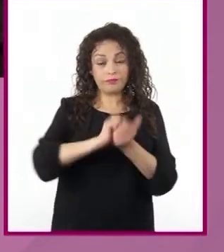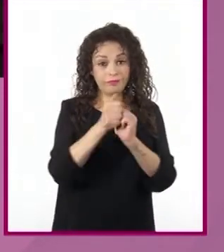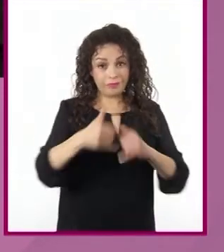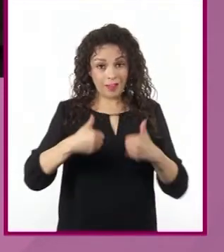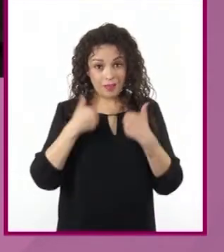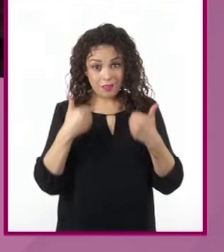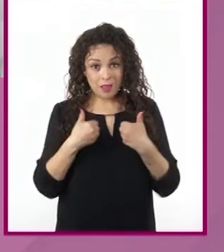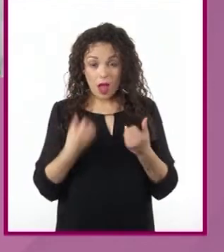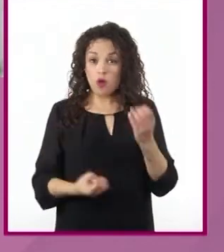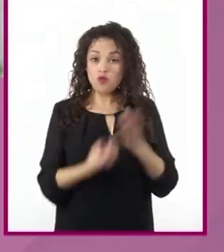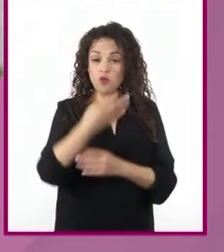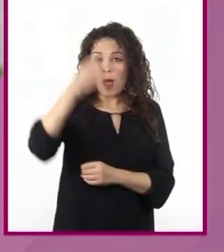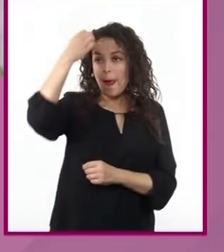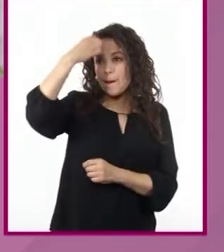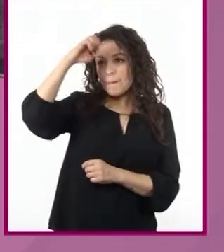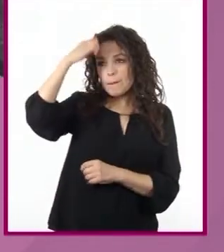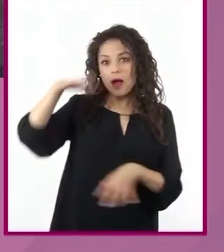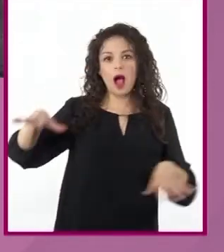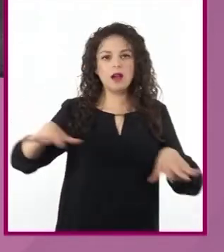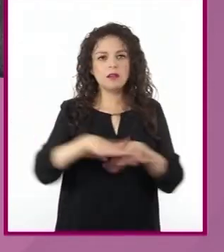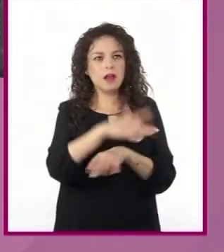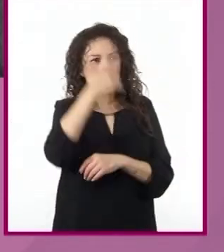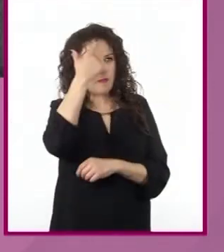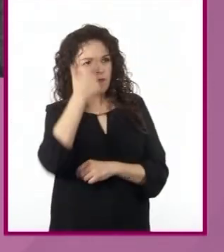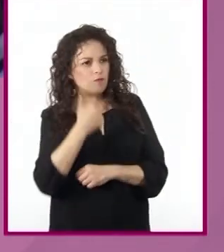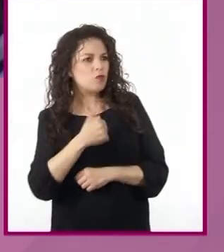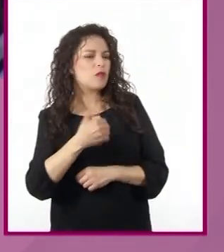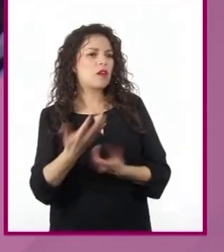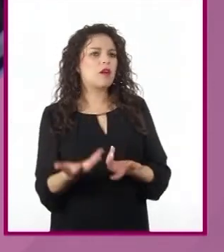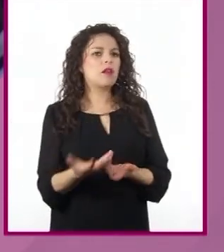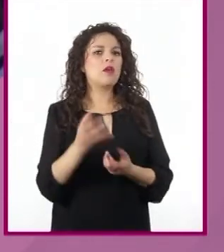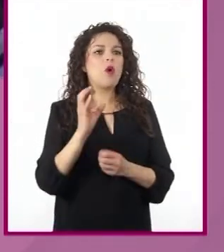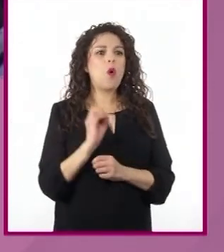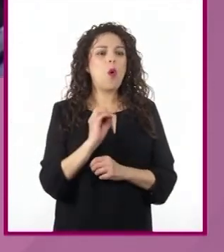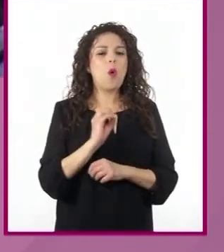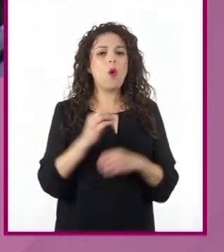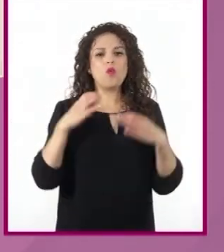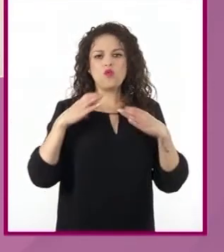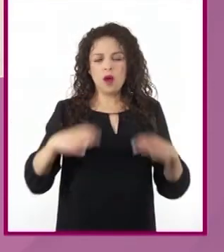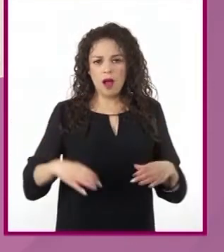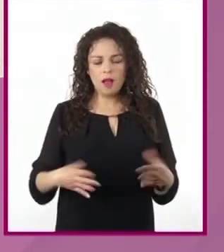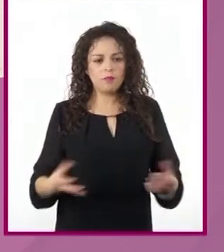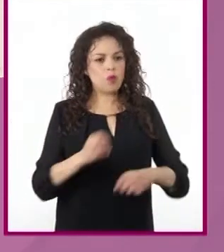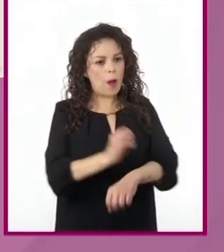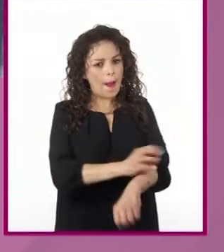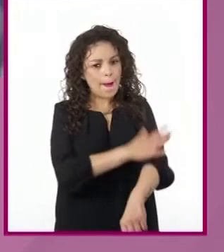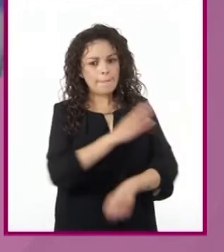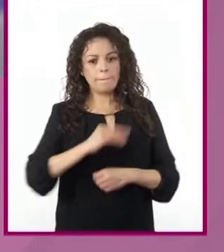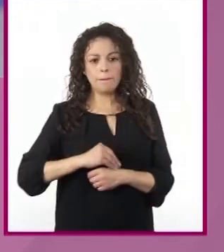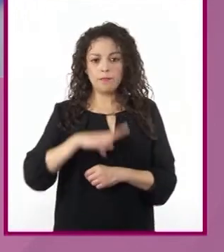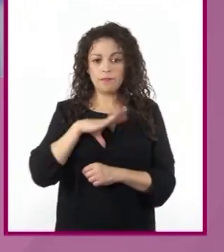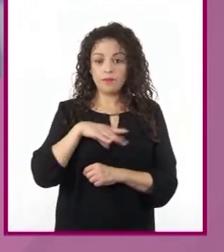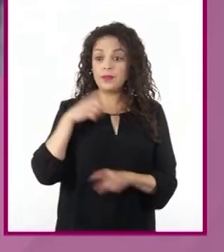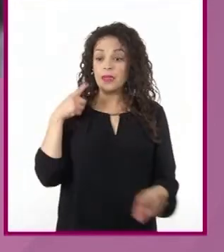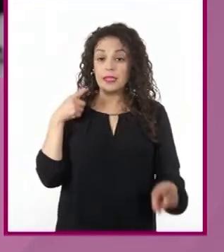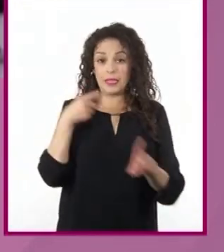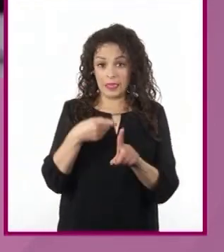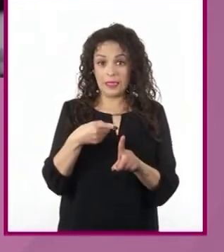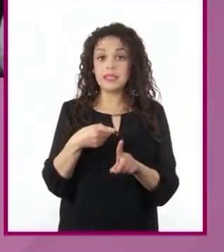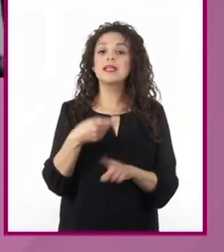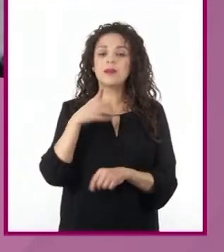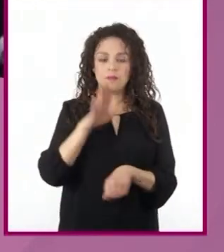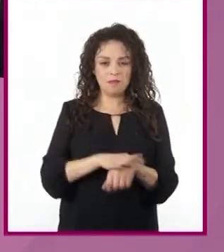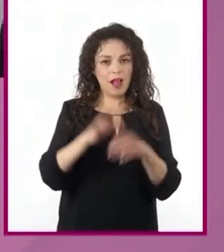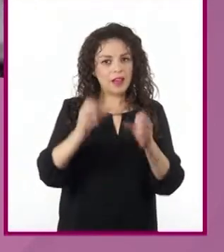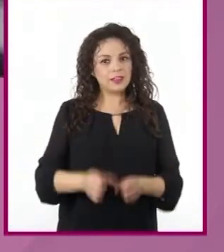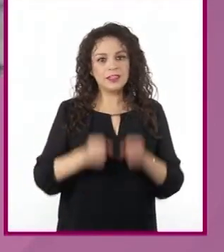los cambios físicos, emocionales, psicológicos, influyen en la conformación y afirmación de la identidad.